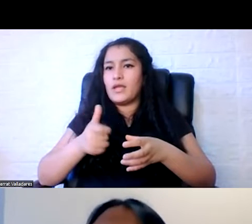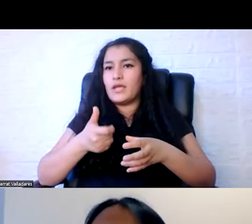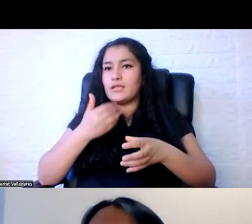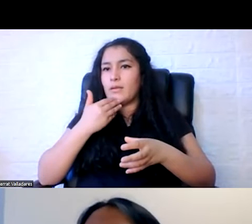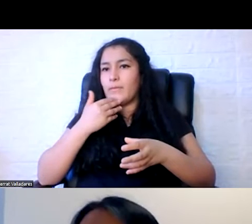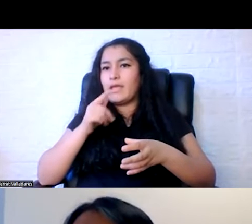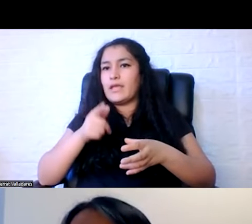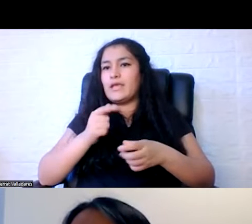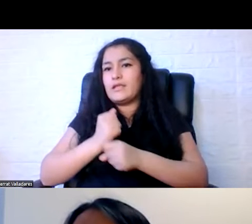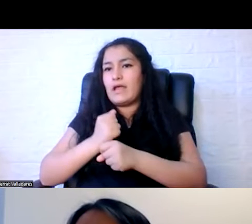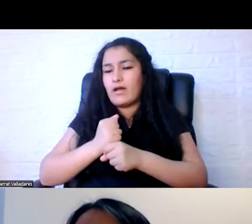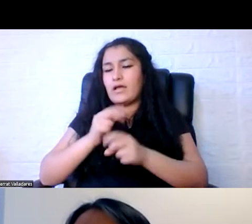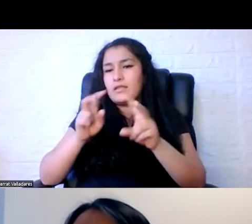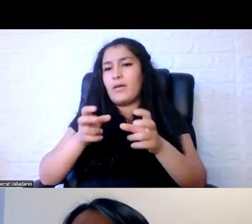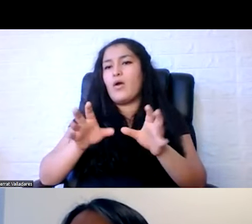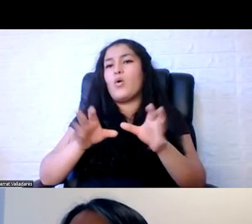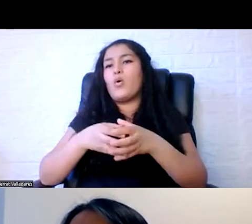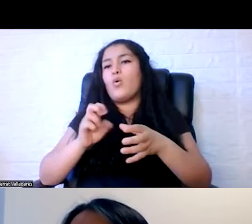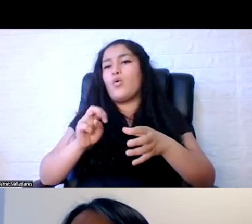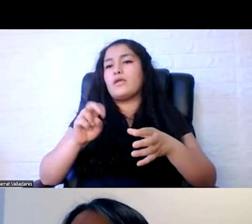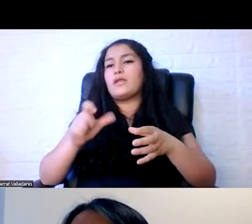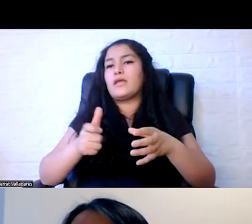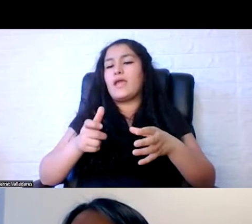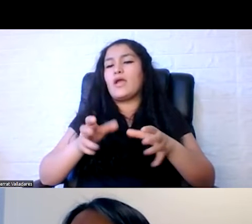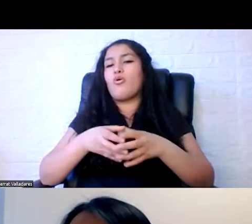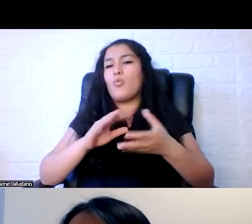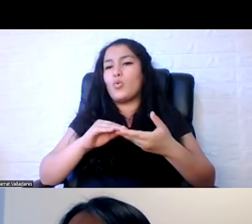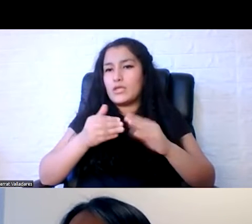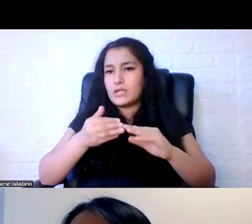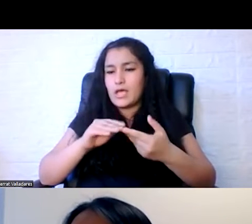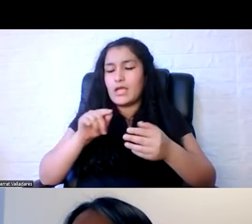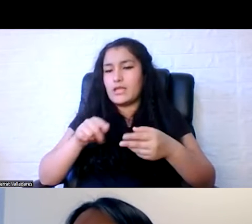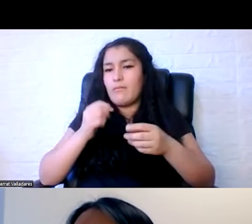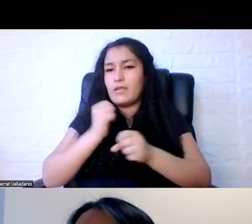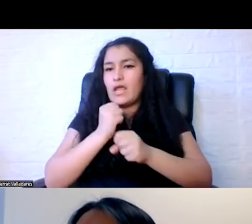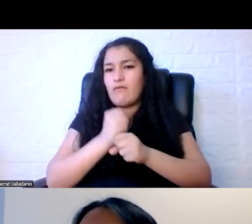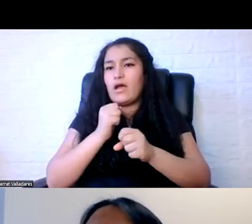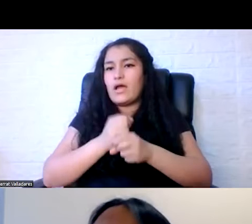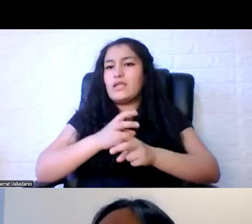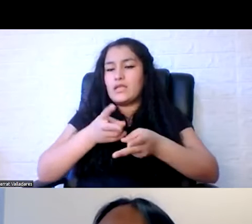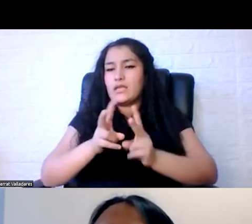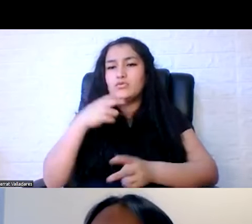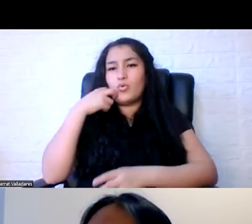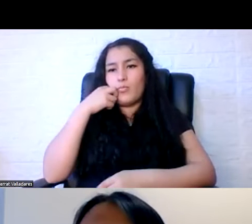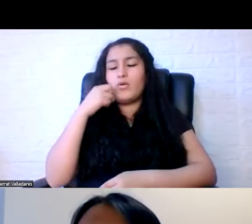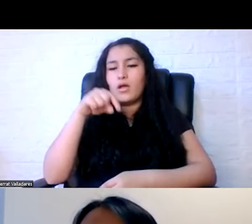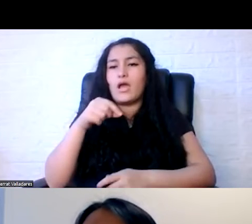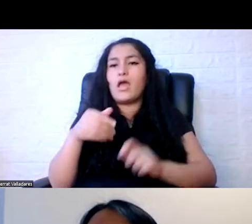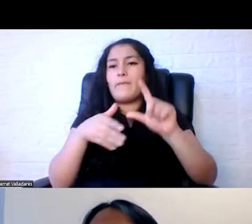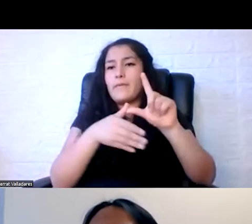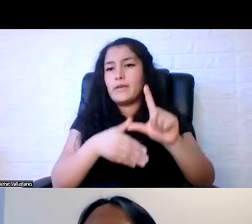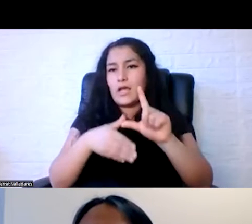que trabajan, ONGs comunitarias que trabajan sobre los derechos humanos en América Latina vulnerados por